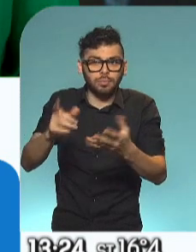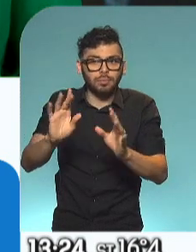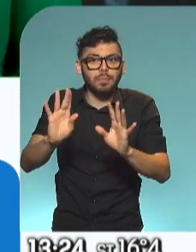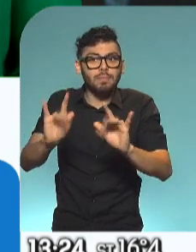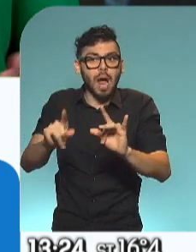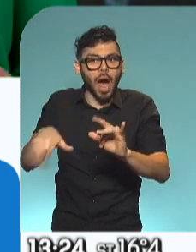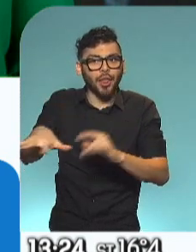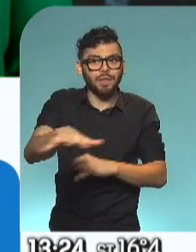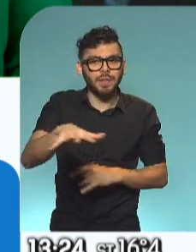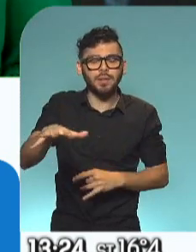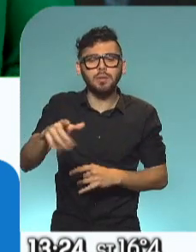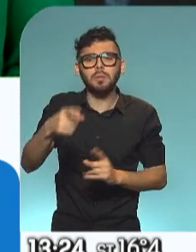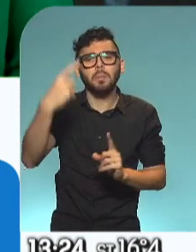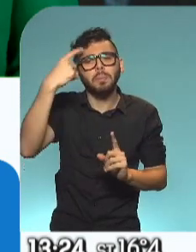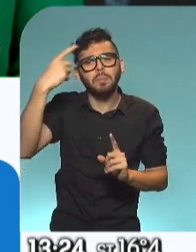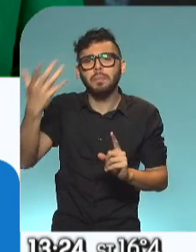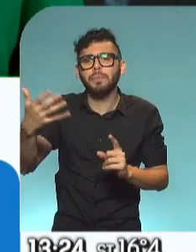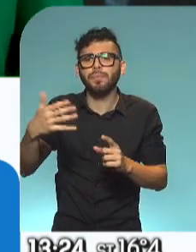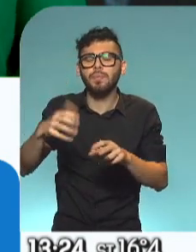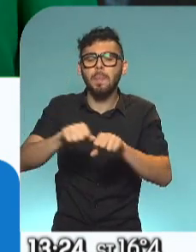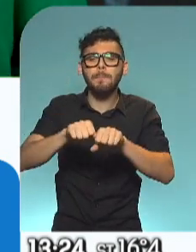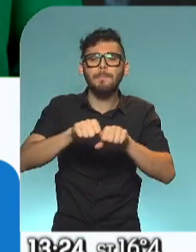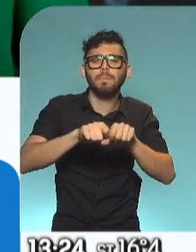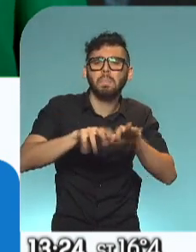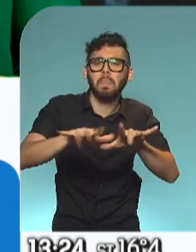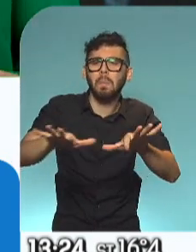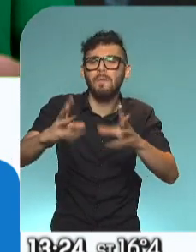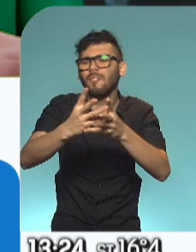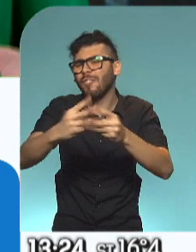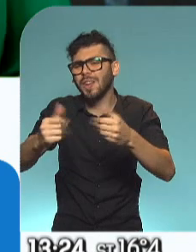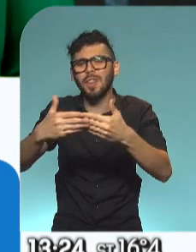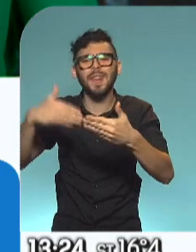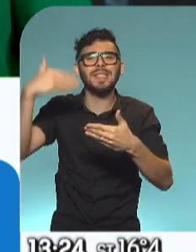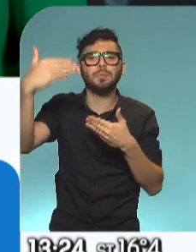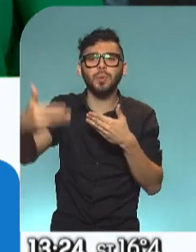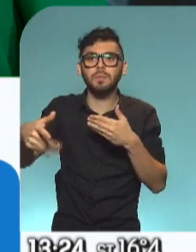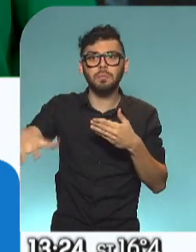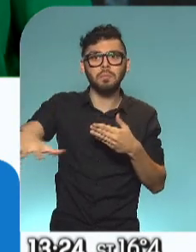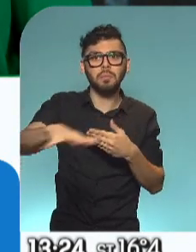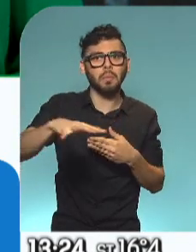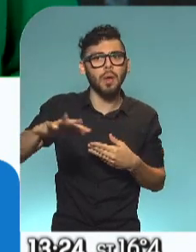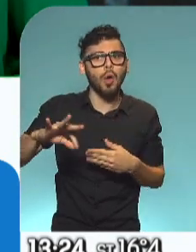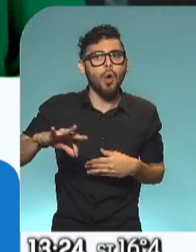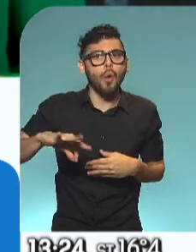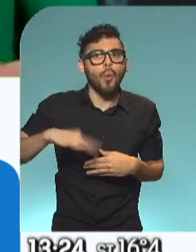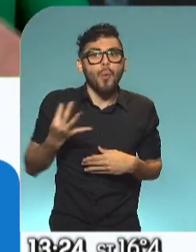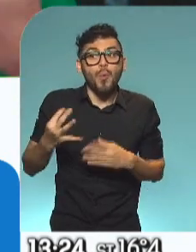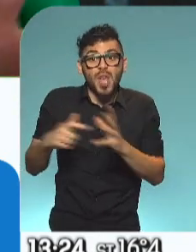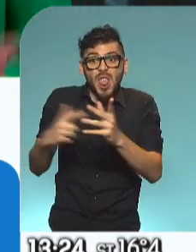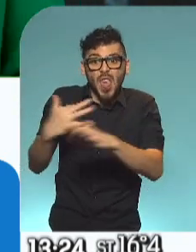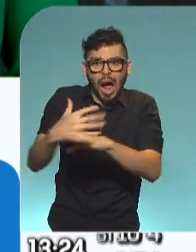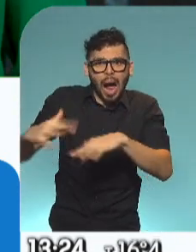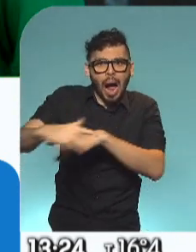impactar esto en un escenario de post-pandemia a esta vida también en las grandes ciudades y